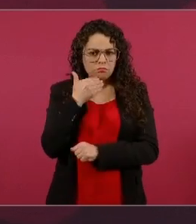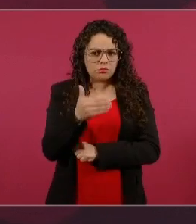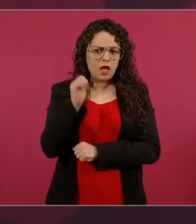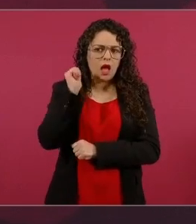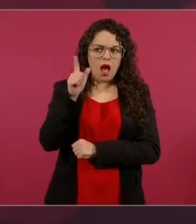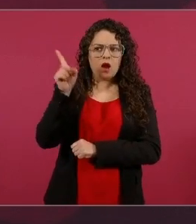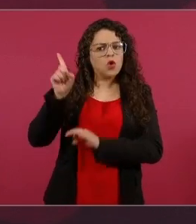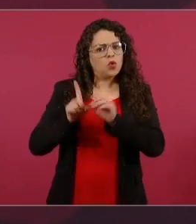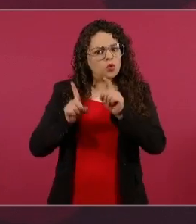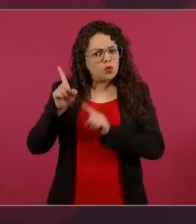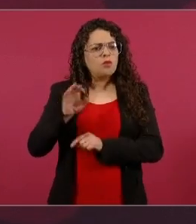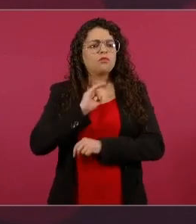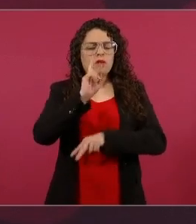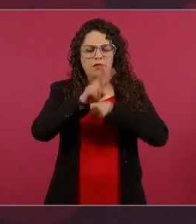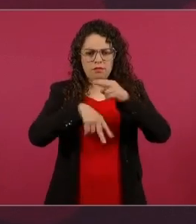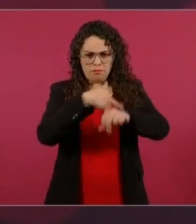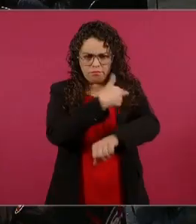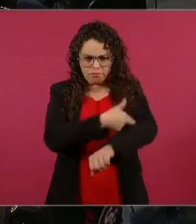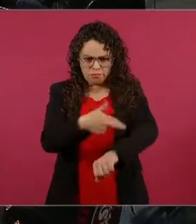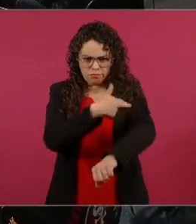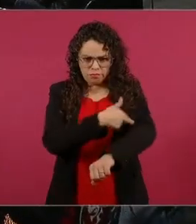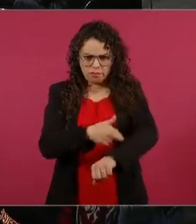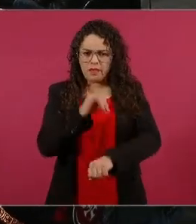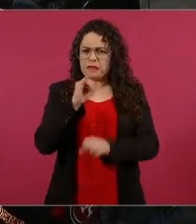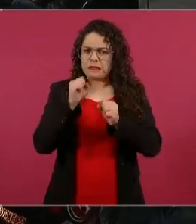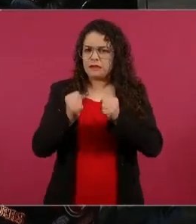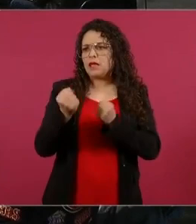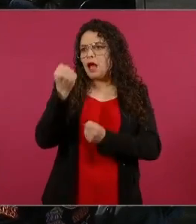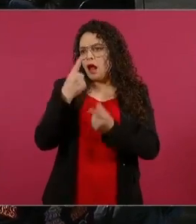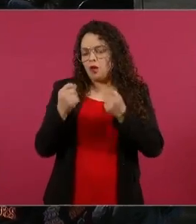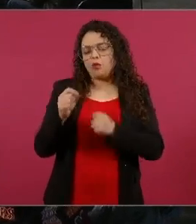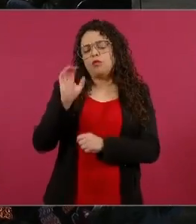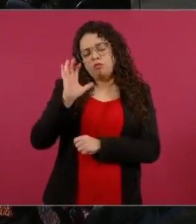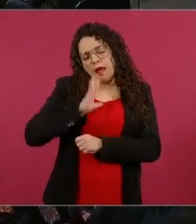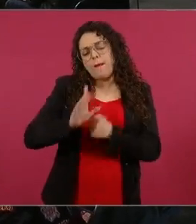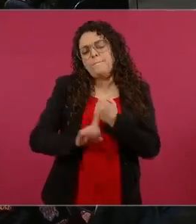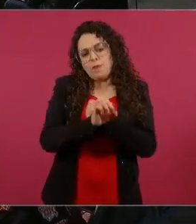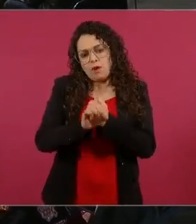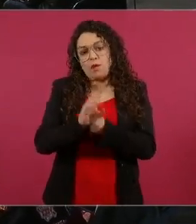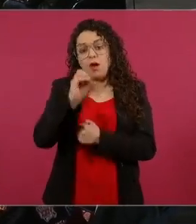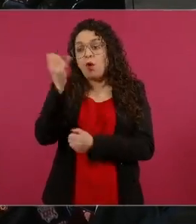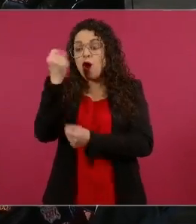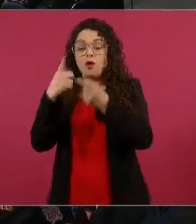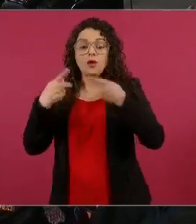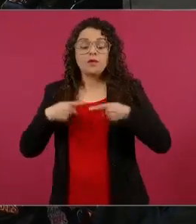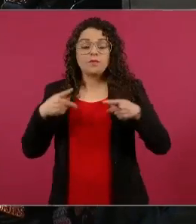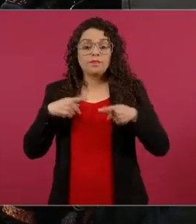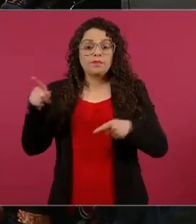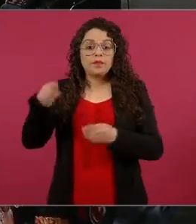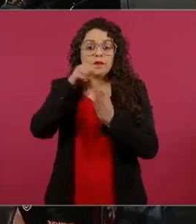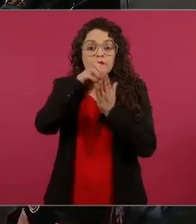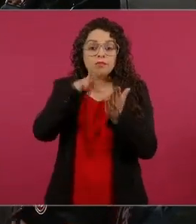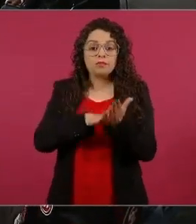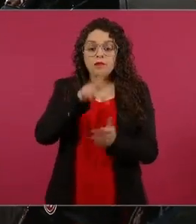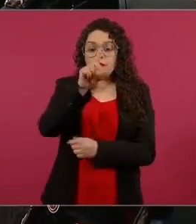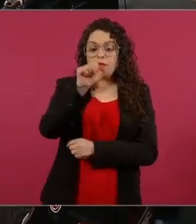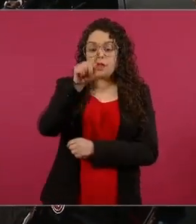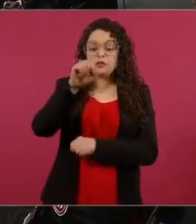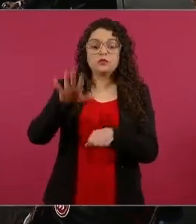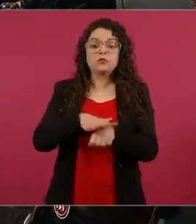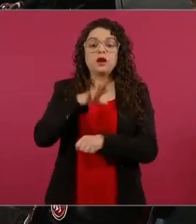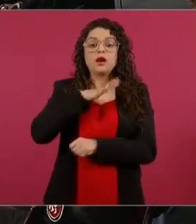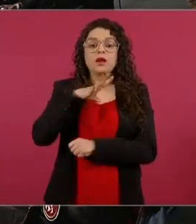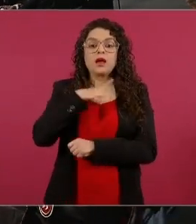personas seguramente habrá algún tema algunos de ellos sus datos eh quienes Tienen cinco o seis curbs